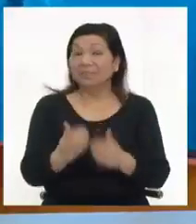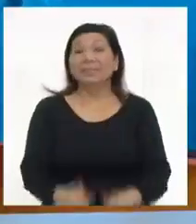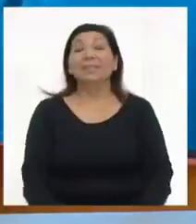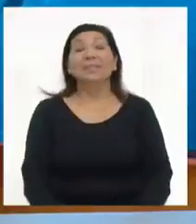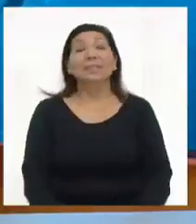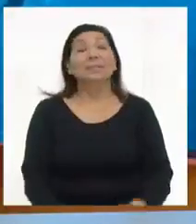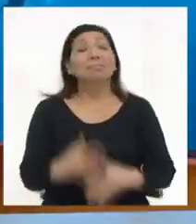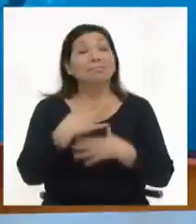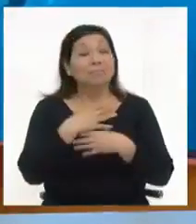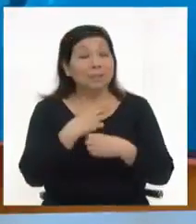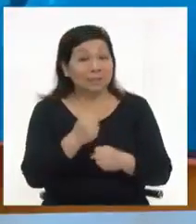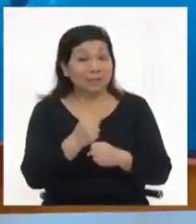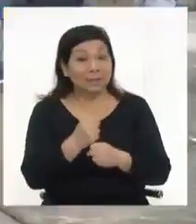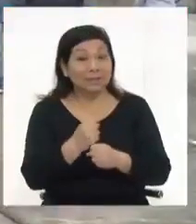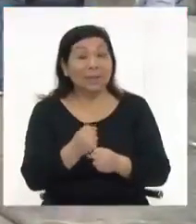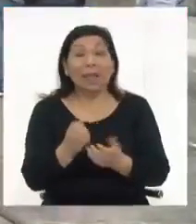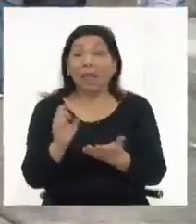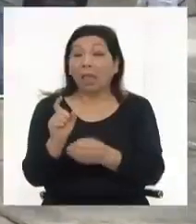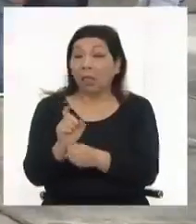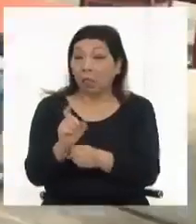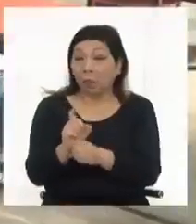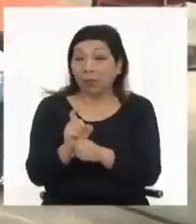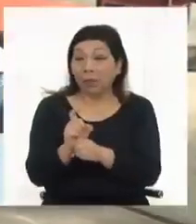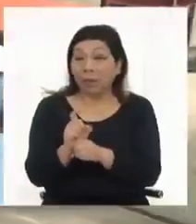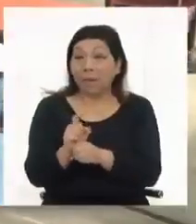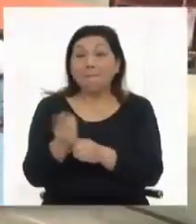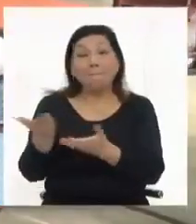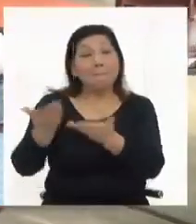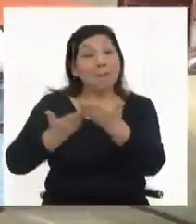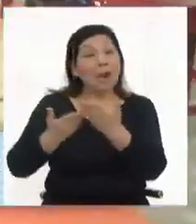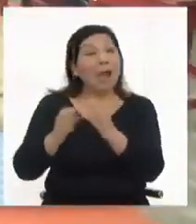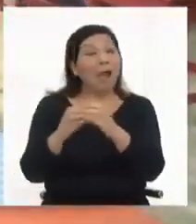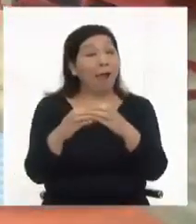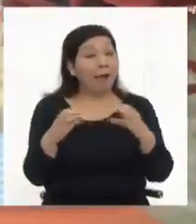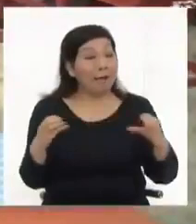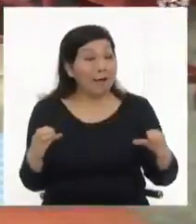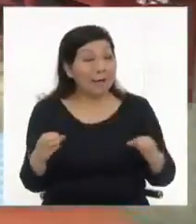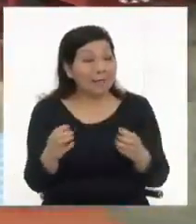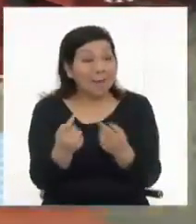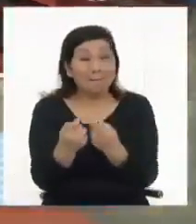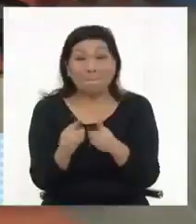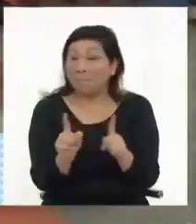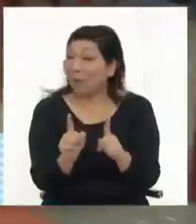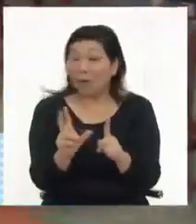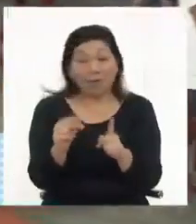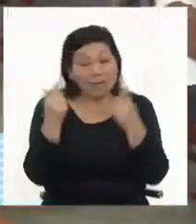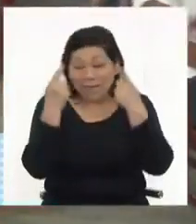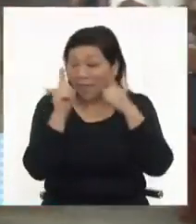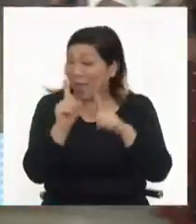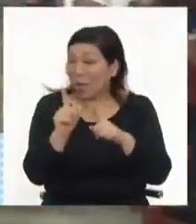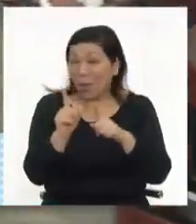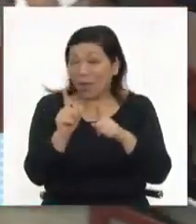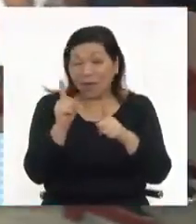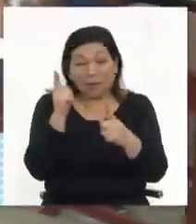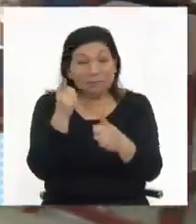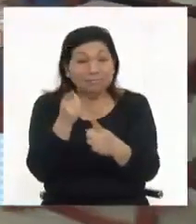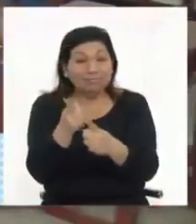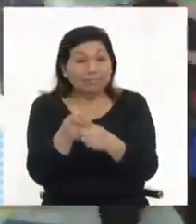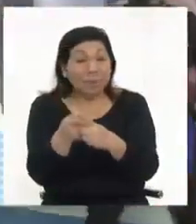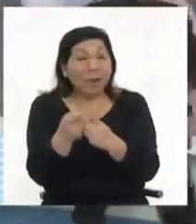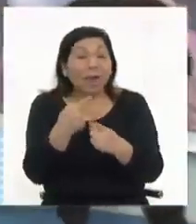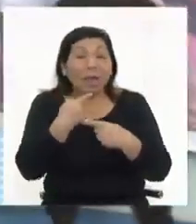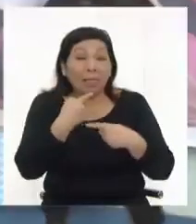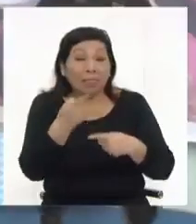CEF, que saluda el plan de emergencia del sistema educativo peruano para el retorno seguro a clases. Sin embargo, no está de acuerdo con las metas y plazos. En